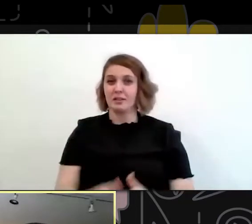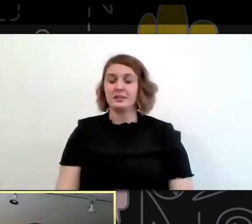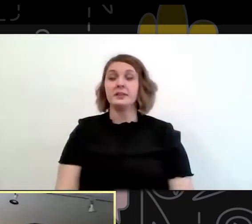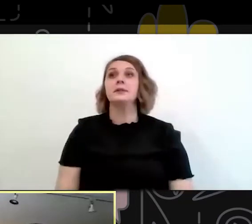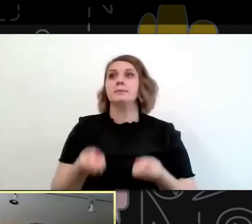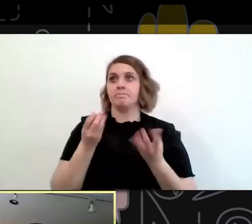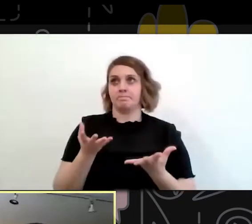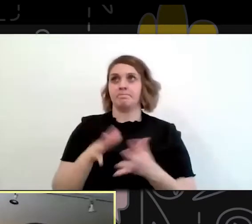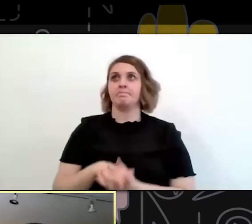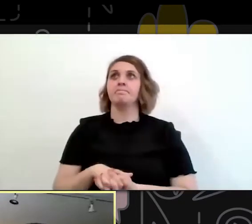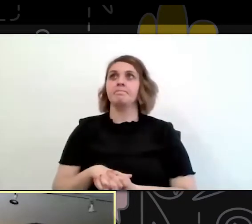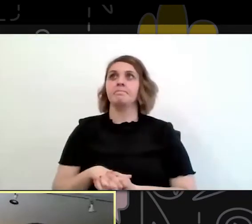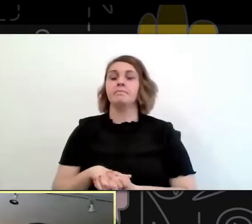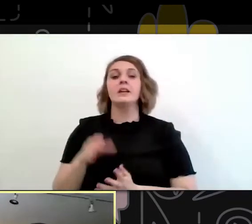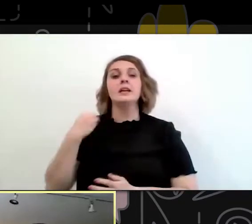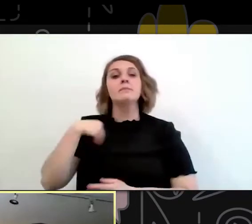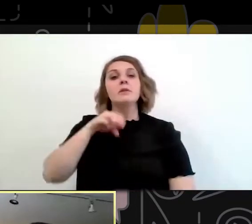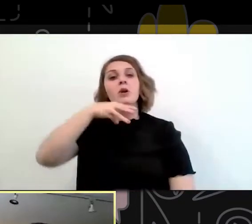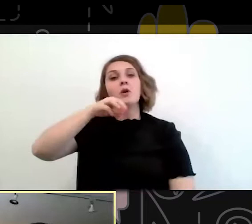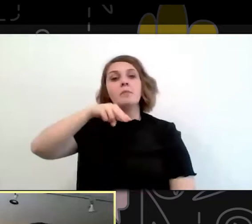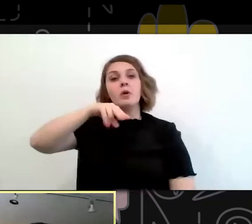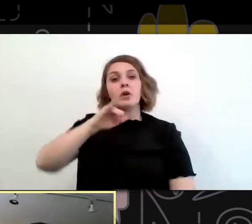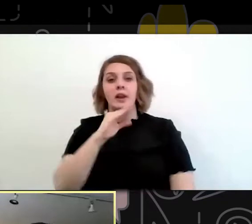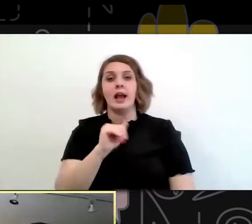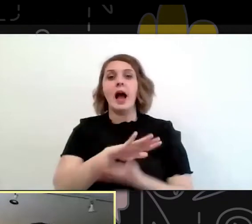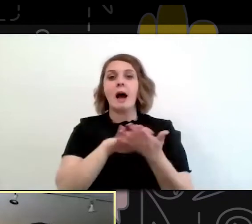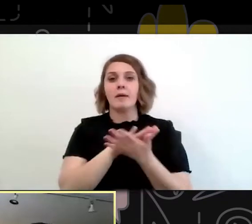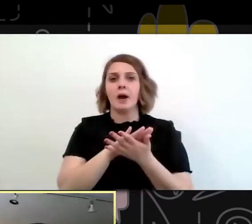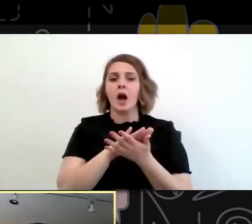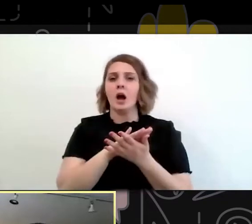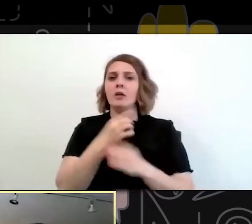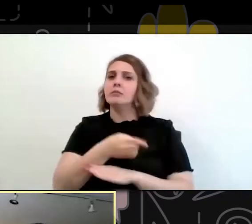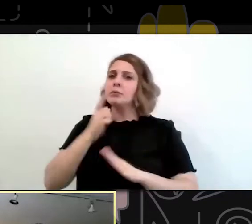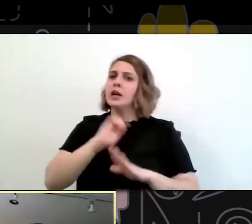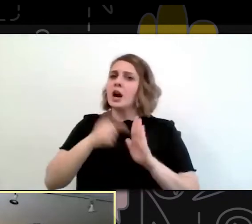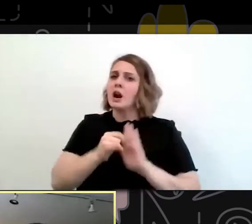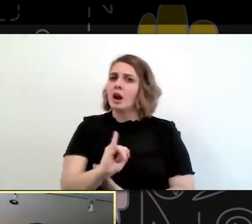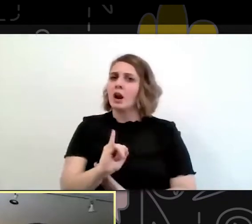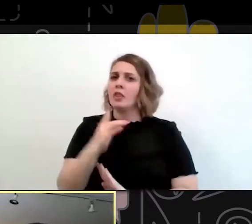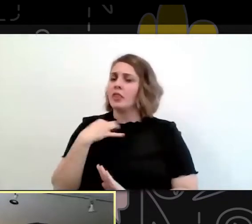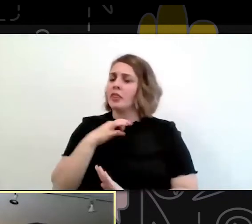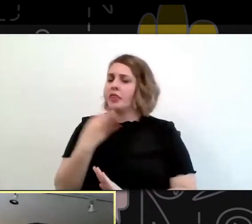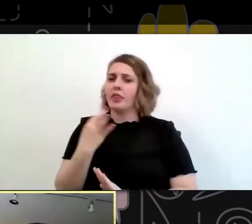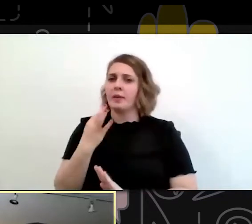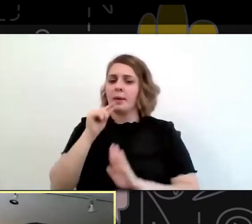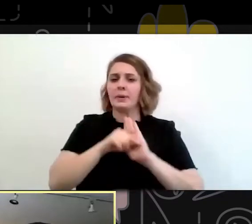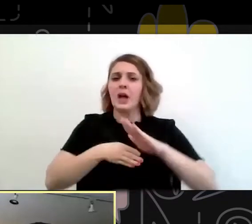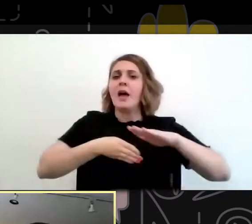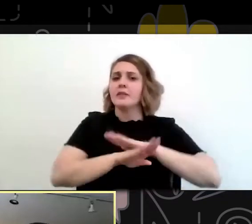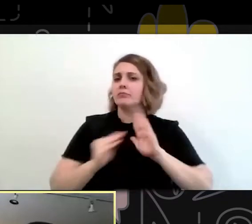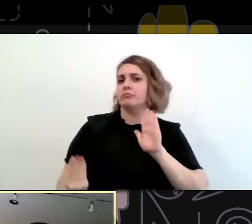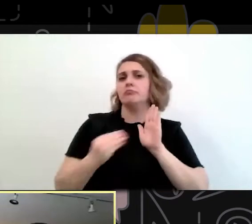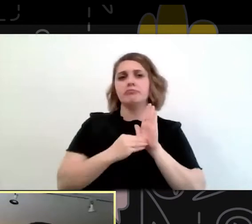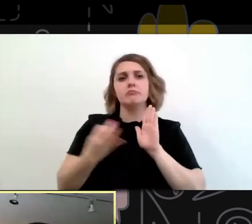pues como apuntaba Mónica, existe obligación legal de incorporar pautas de accesibilidad.